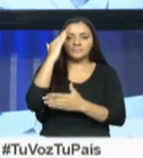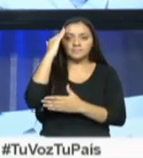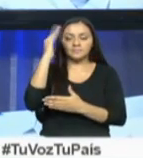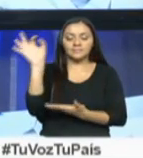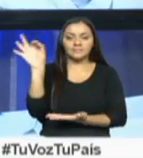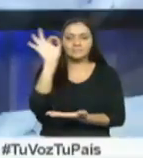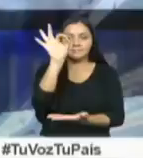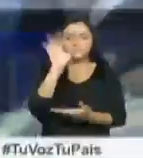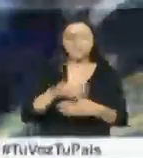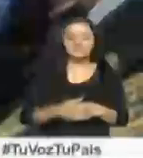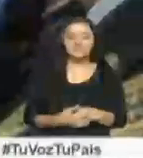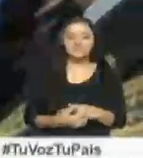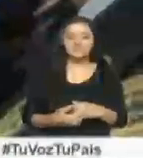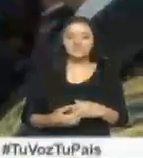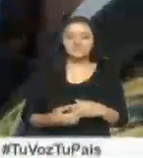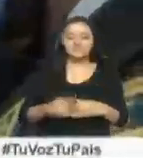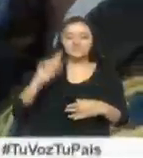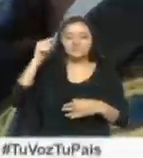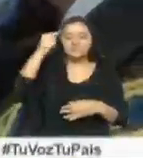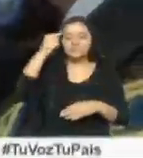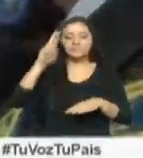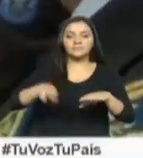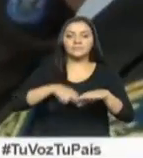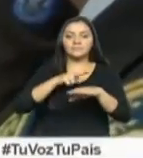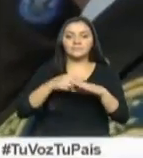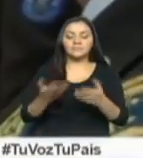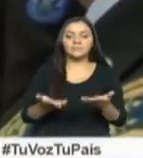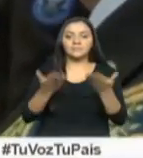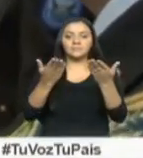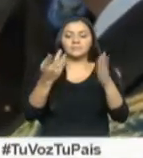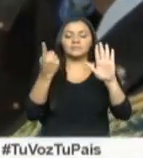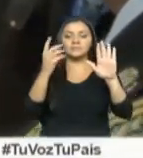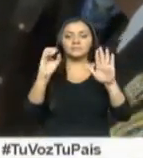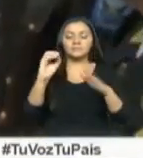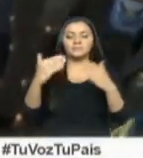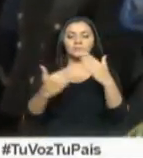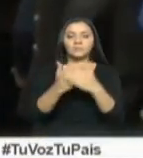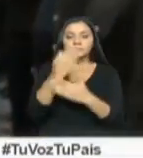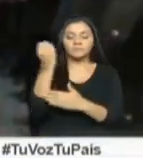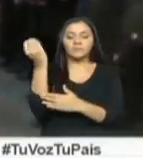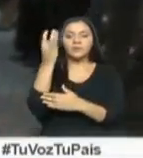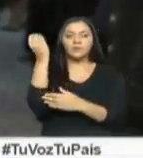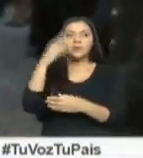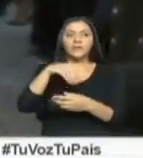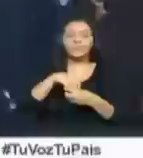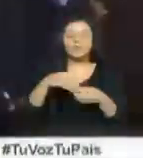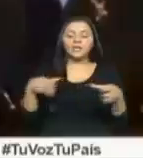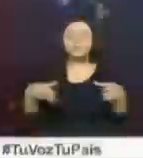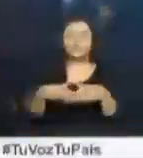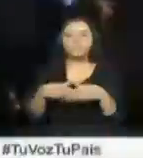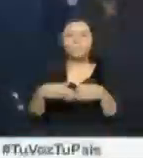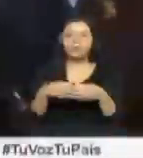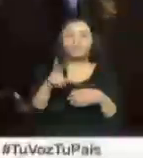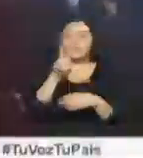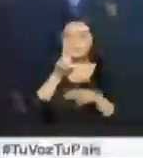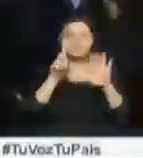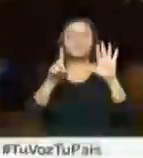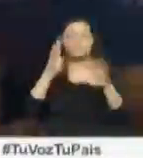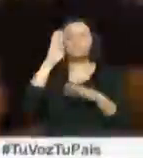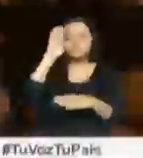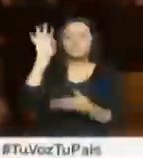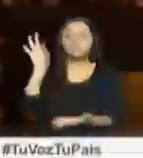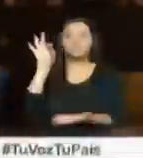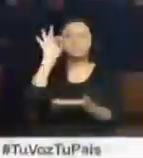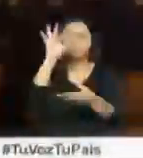policiales. El gobierno nacional entregó 60 nuevos patrulleros e incorporó 26 oficiales al Distrito Metropolitano de